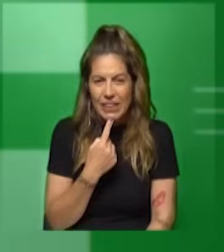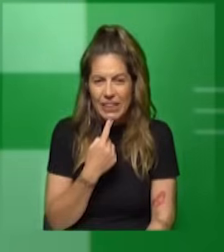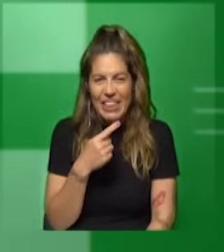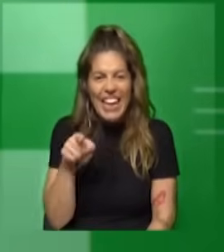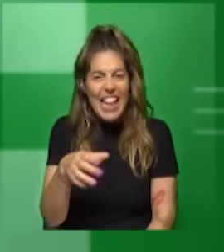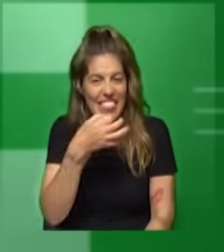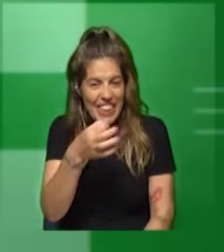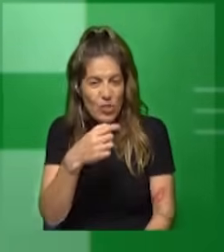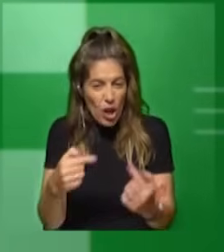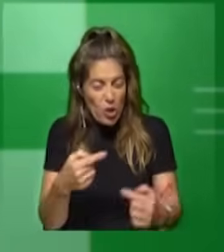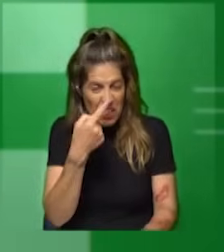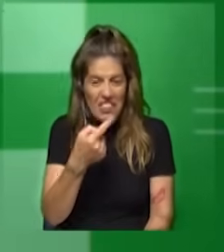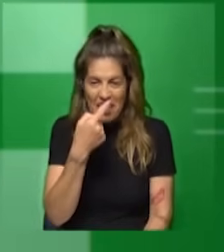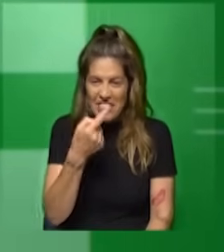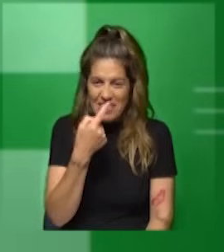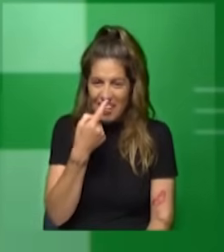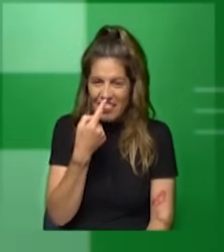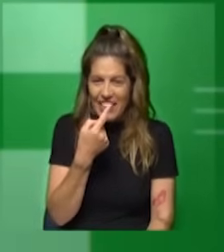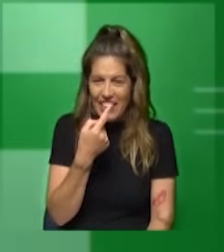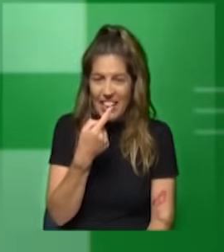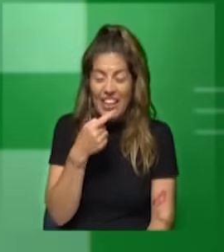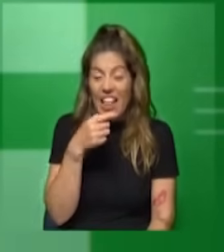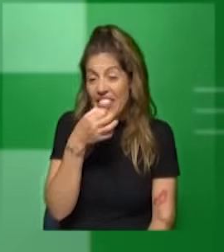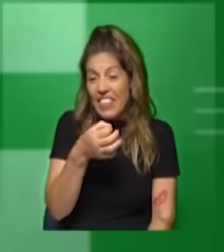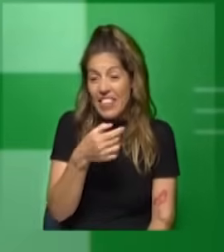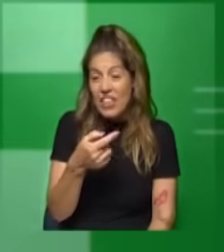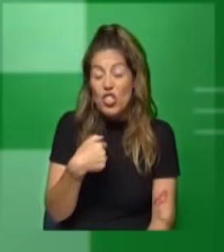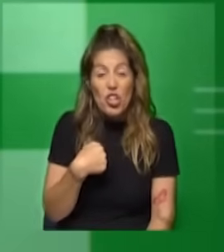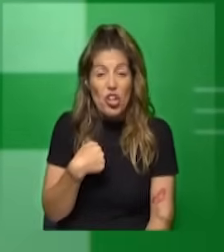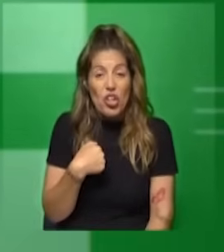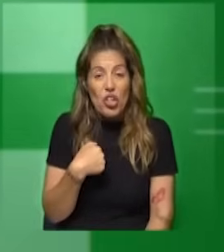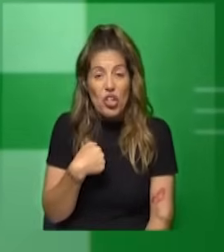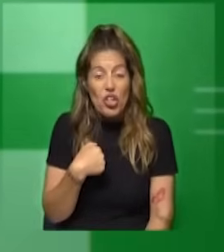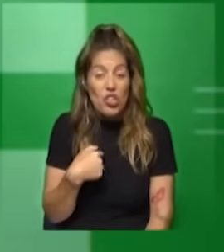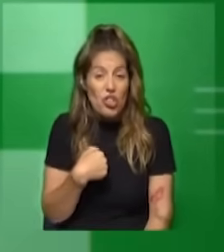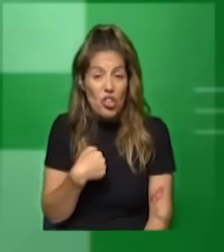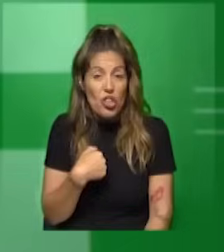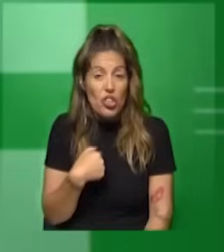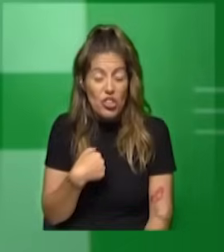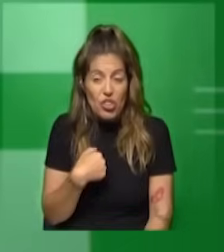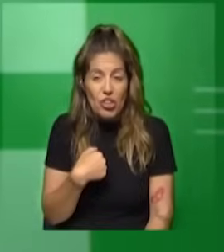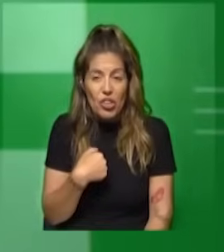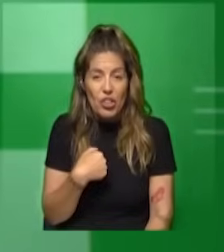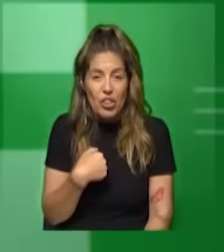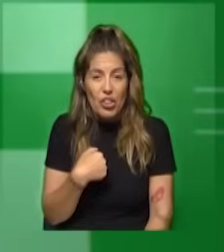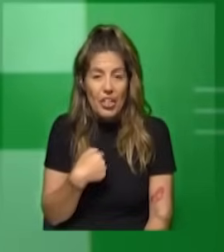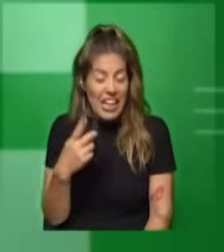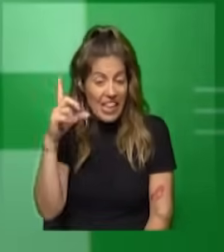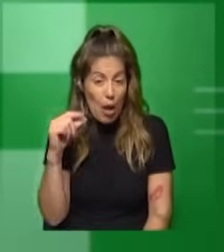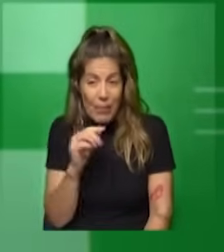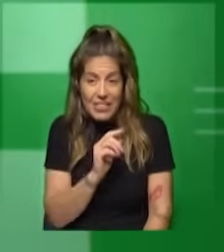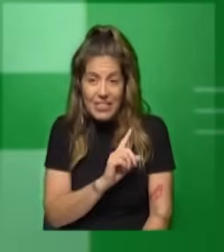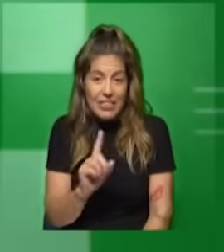Y él dice una cosa muy interesante, que es que, mirá, así es la cosa. Yo sería yo el incapaz si